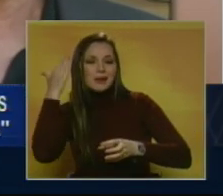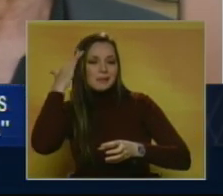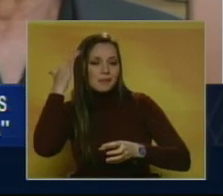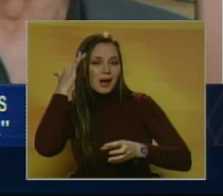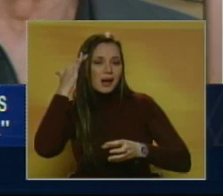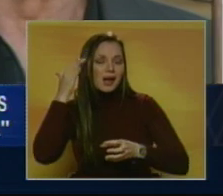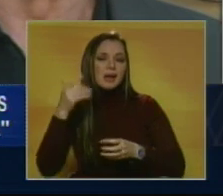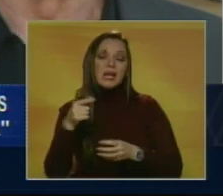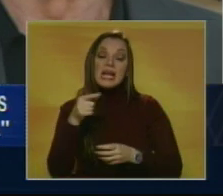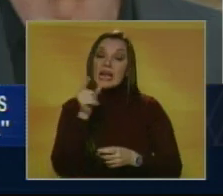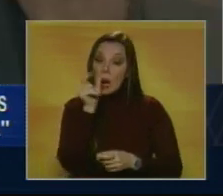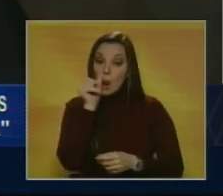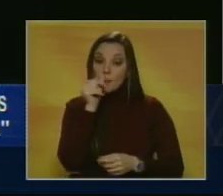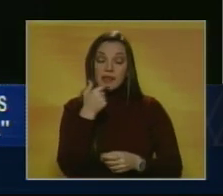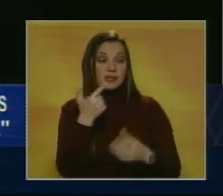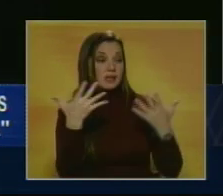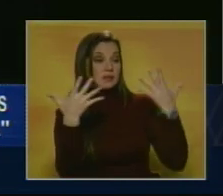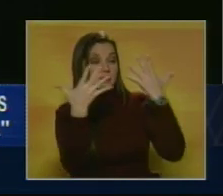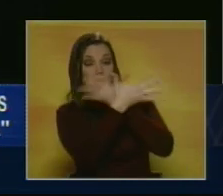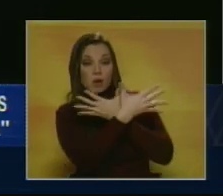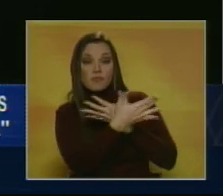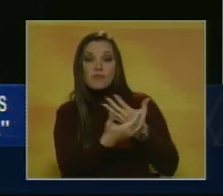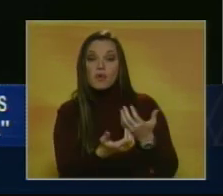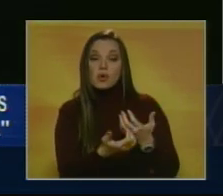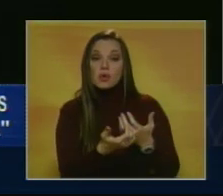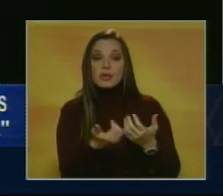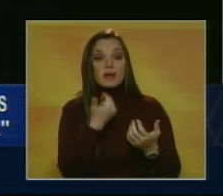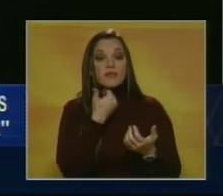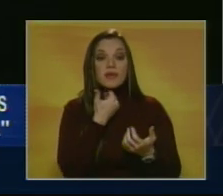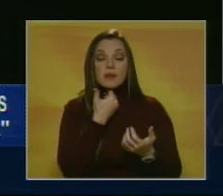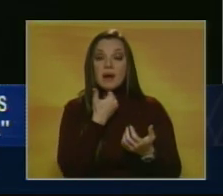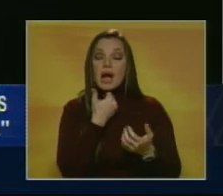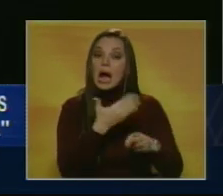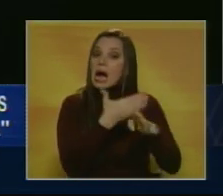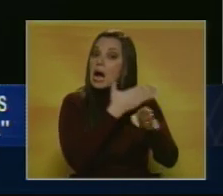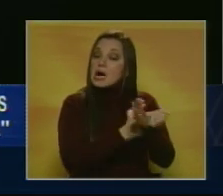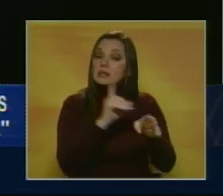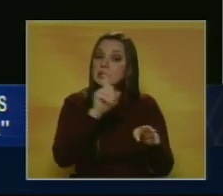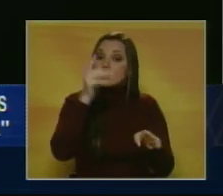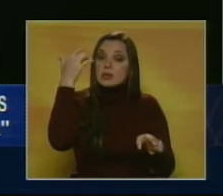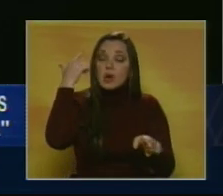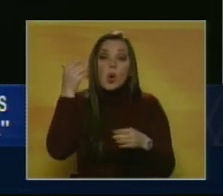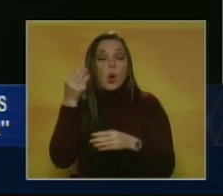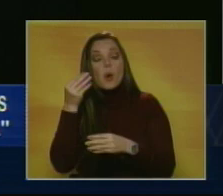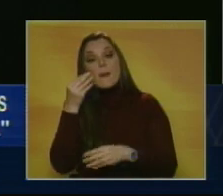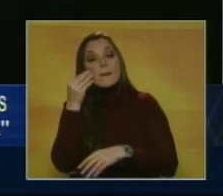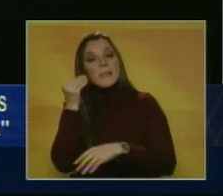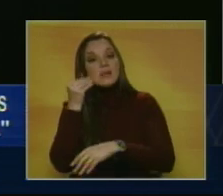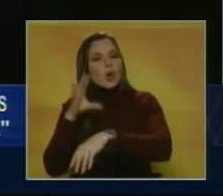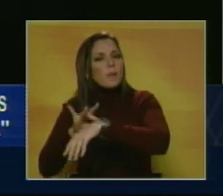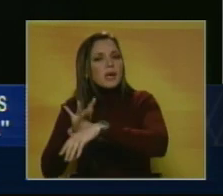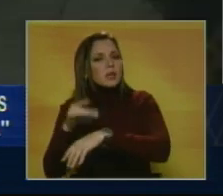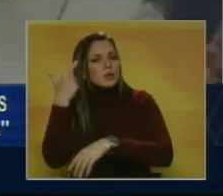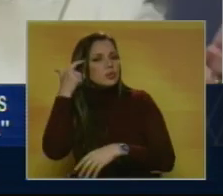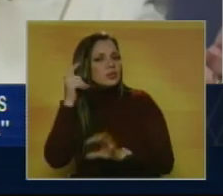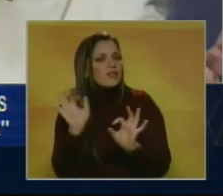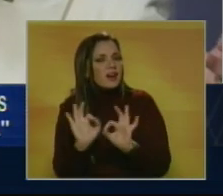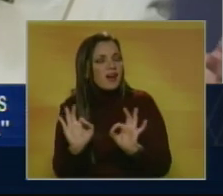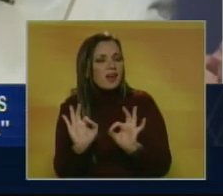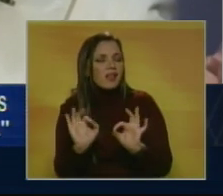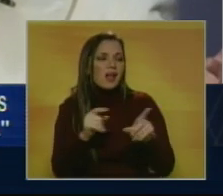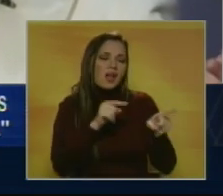se confunde con otros padecimientos, no fue detectada a tiempo por los médicos, lo que contribuyó a que